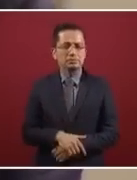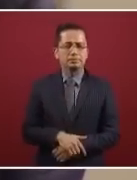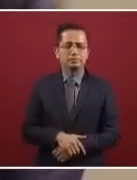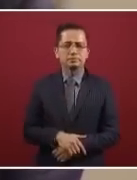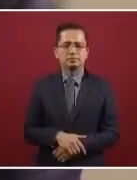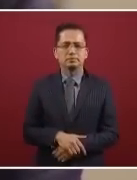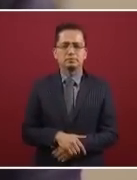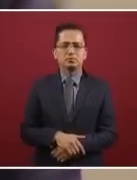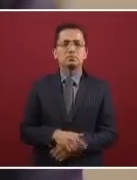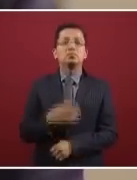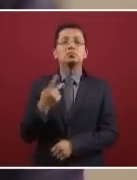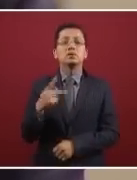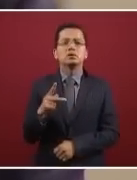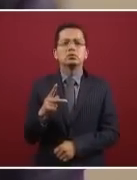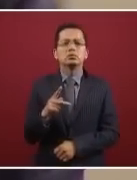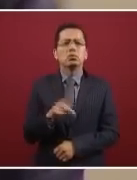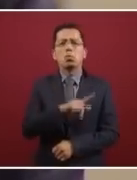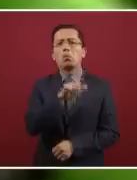no se informaba